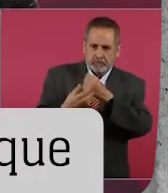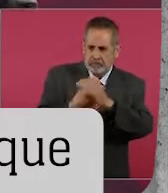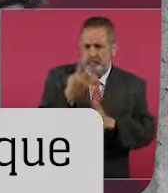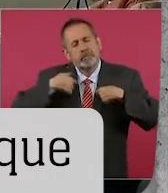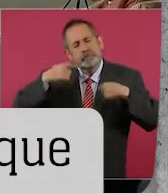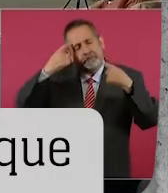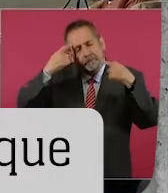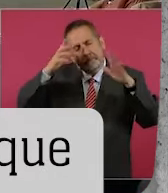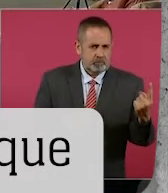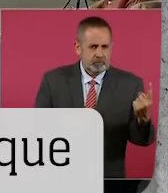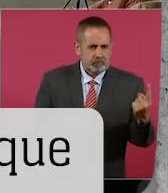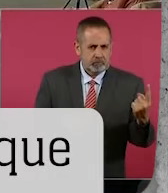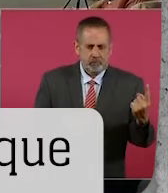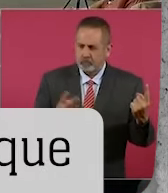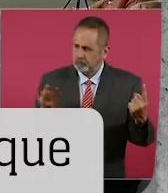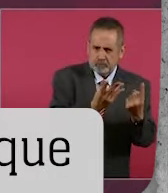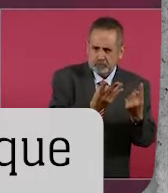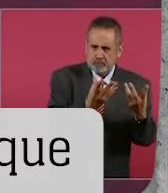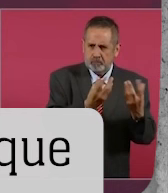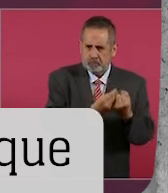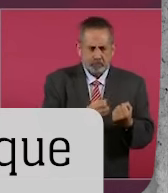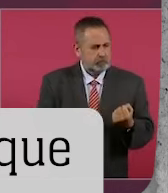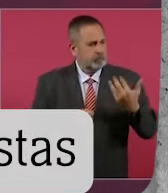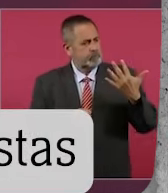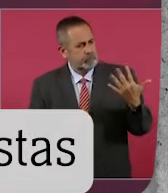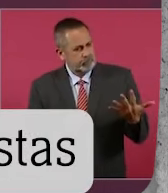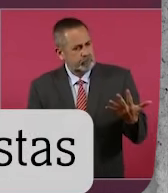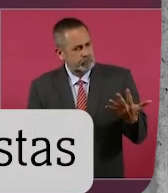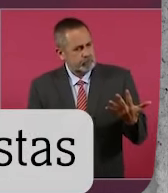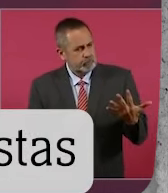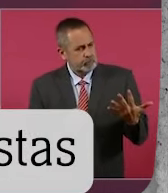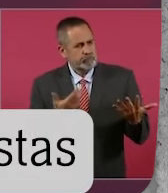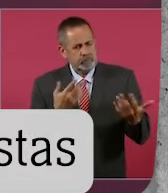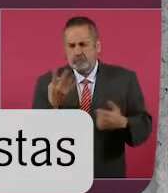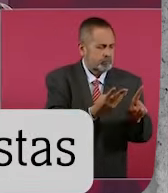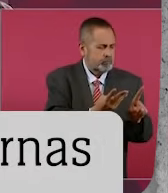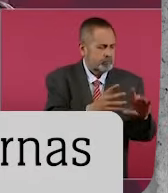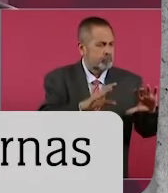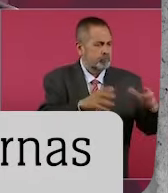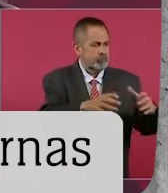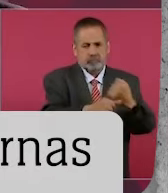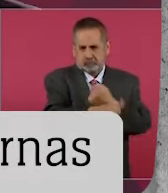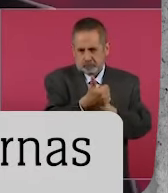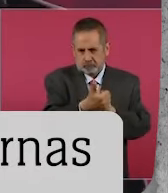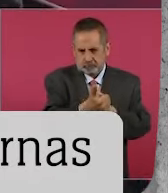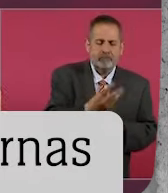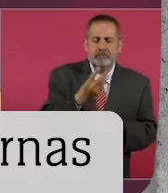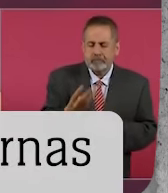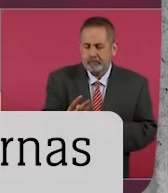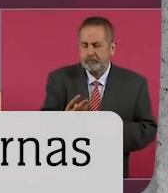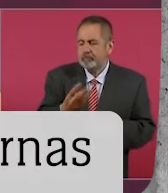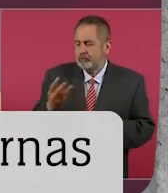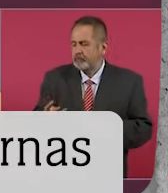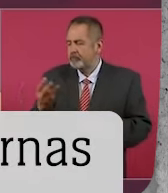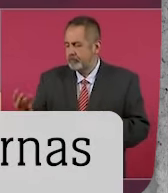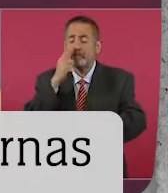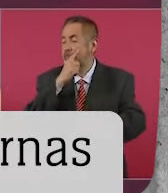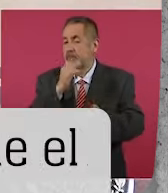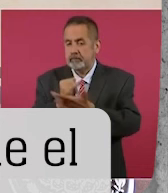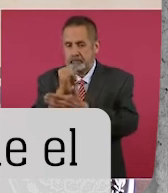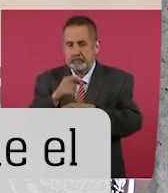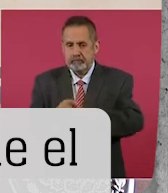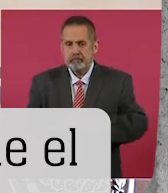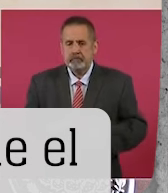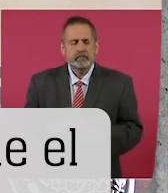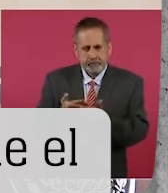Entonces, yo imaginé que podía presentar 4 buenas propuestas, porque se presentan ternas al Senado. O